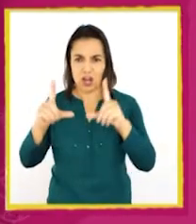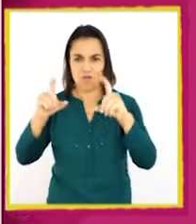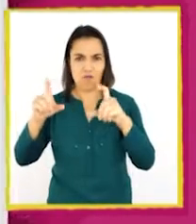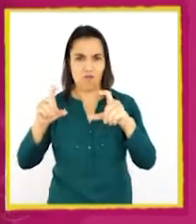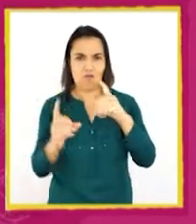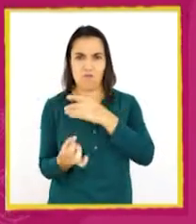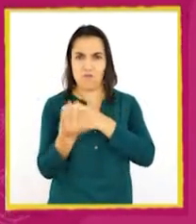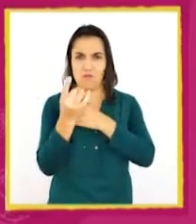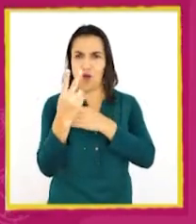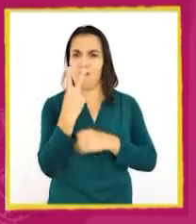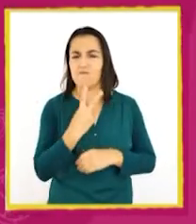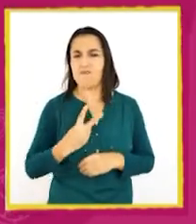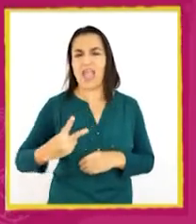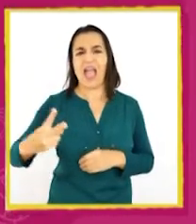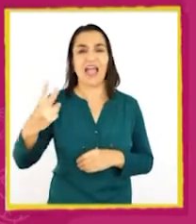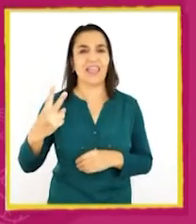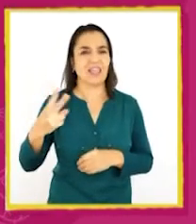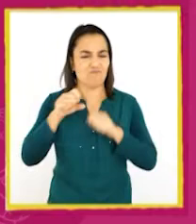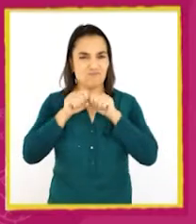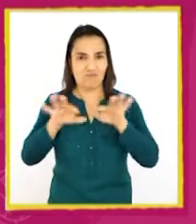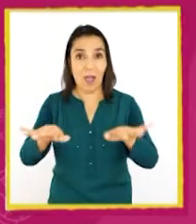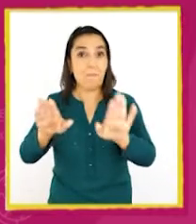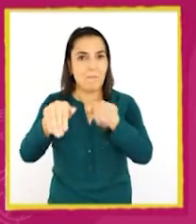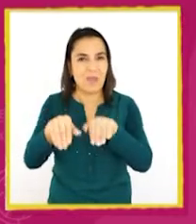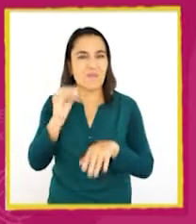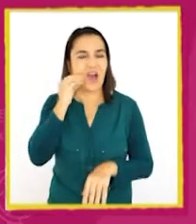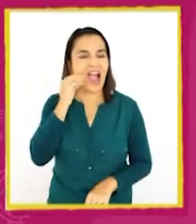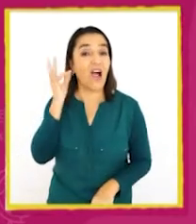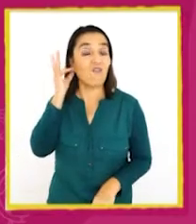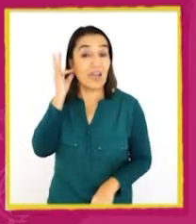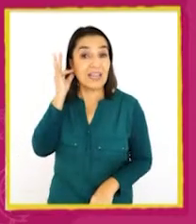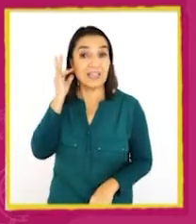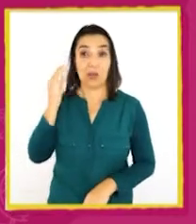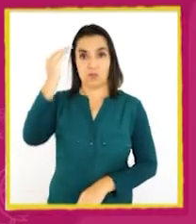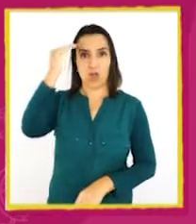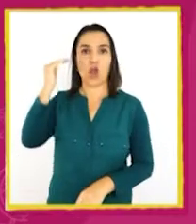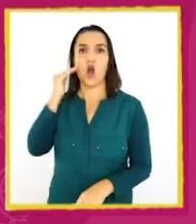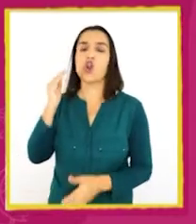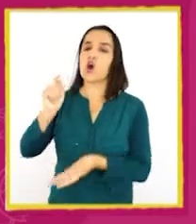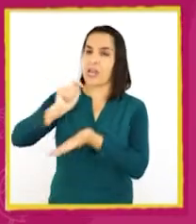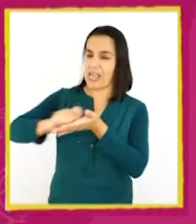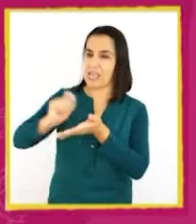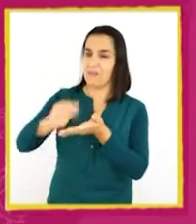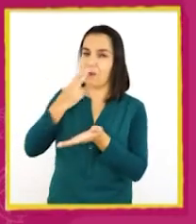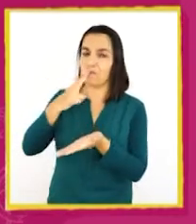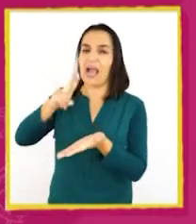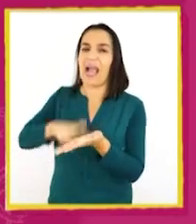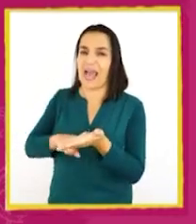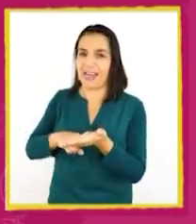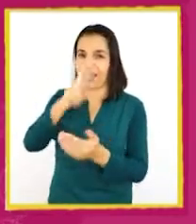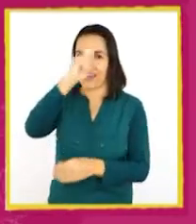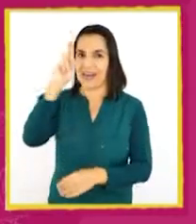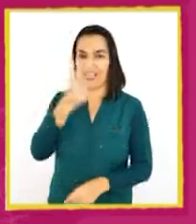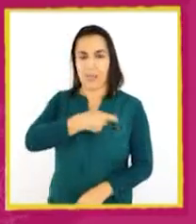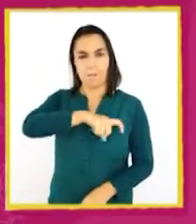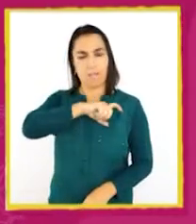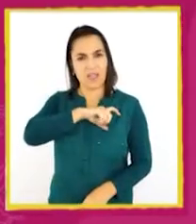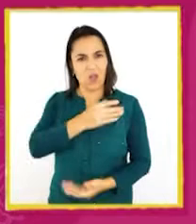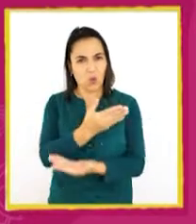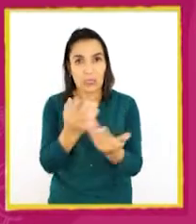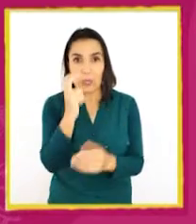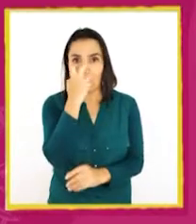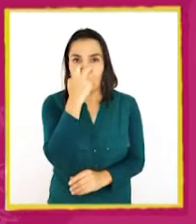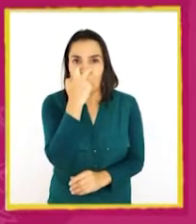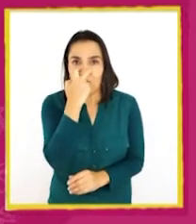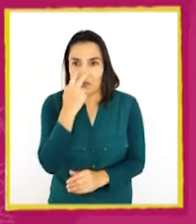fotos de su viaje. Igual que mi abuelita. Por eso, él escribía cartas a los reyes de España. ¿Les causa